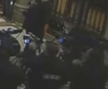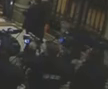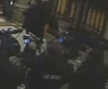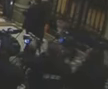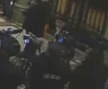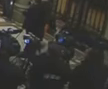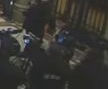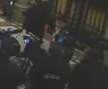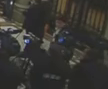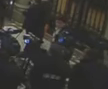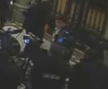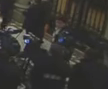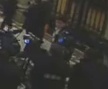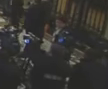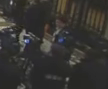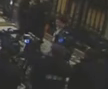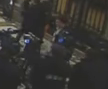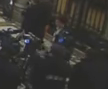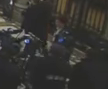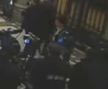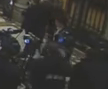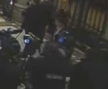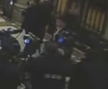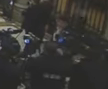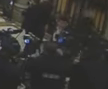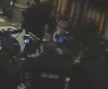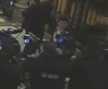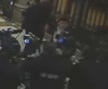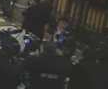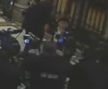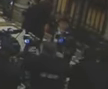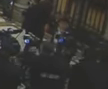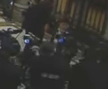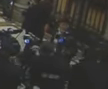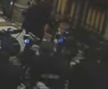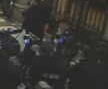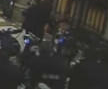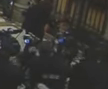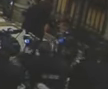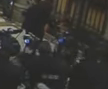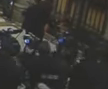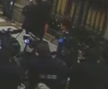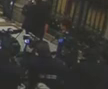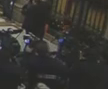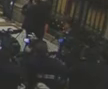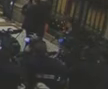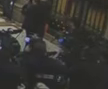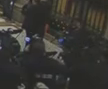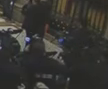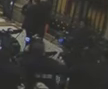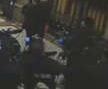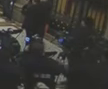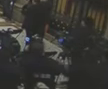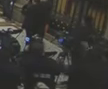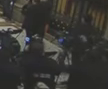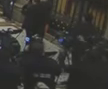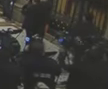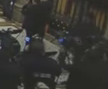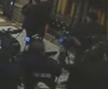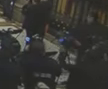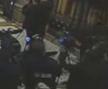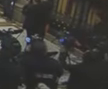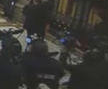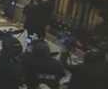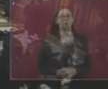firma andrés manuel lópez obrador carta compromiso de no reelección ciudad de mexico a 19 de marzo del 2019 el